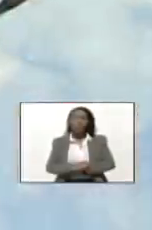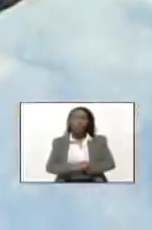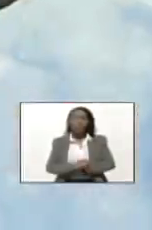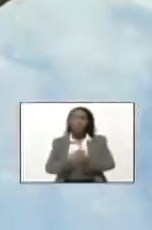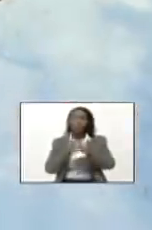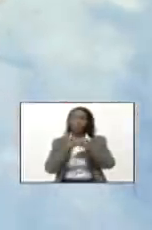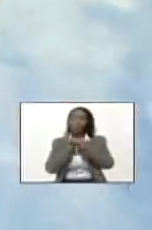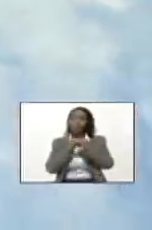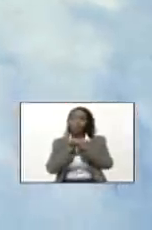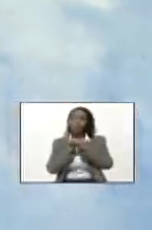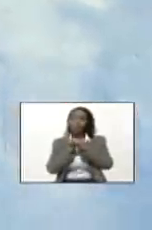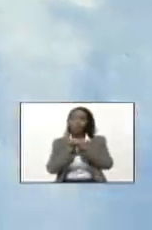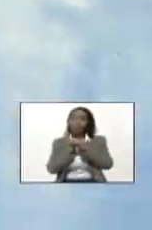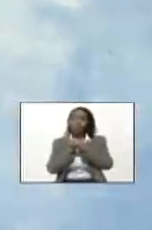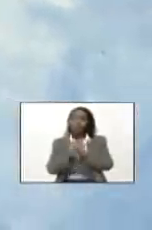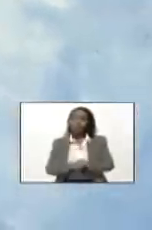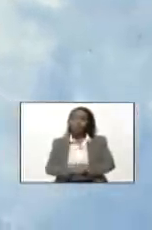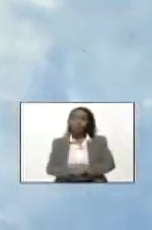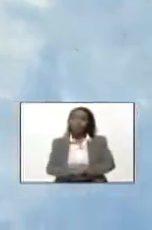Igual,